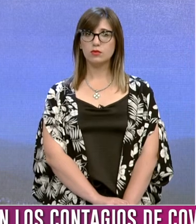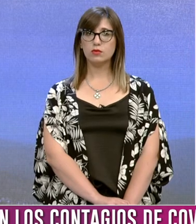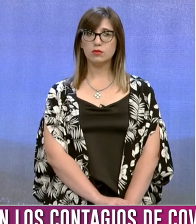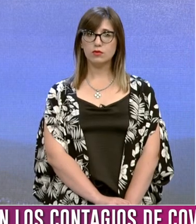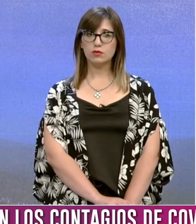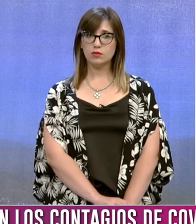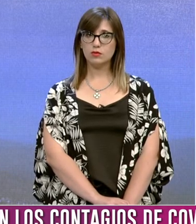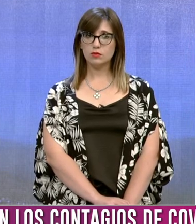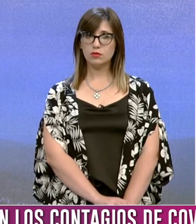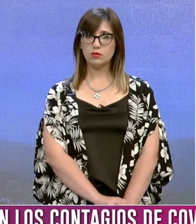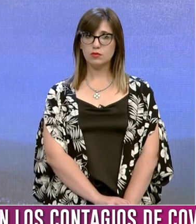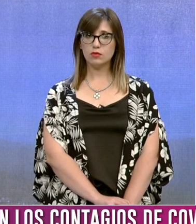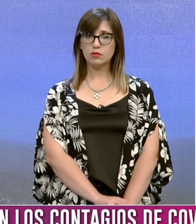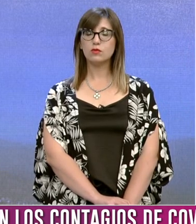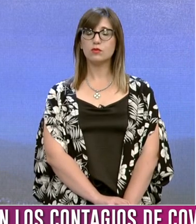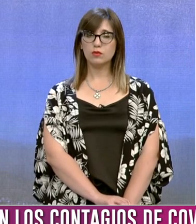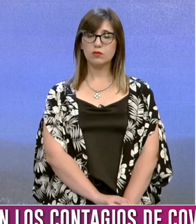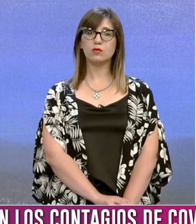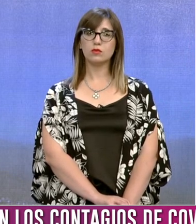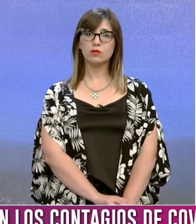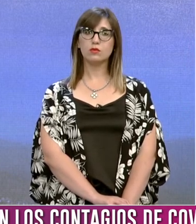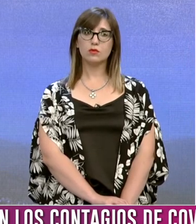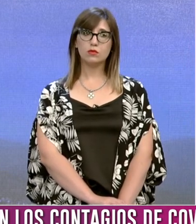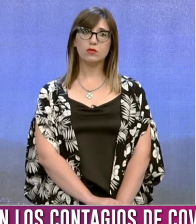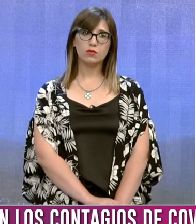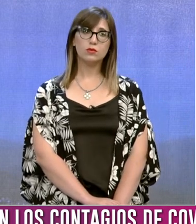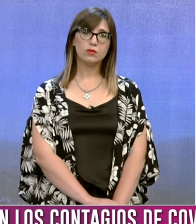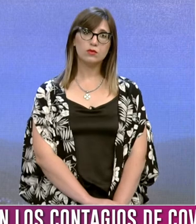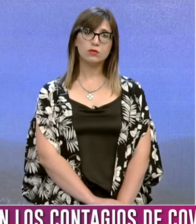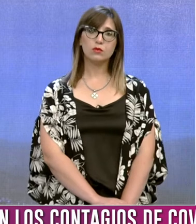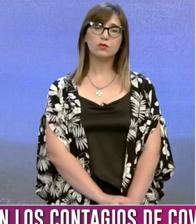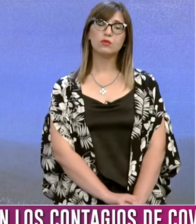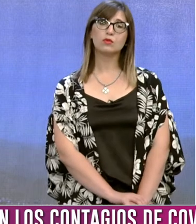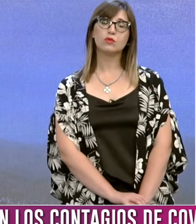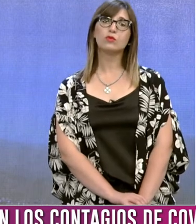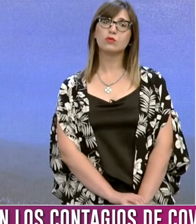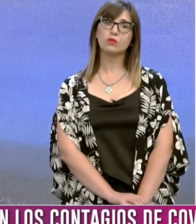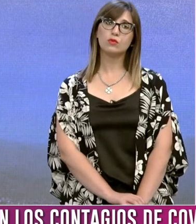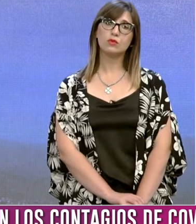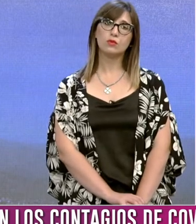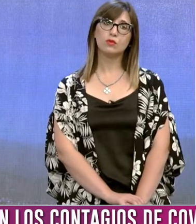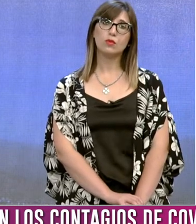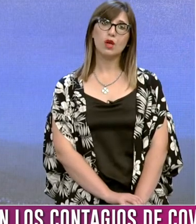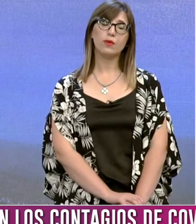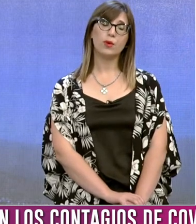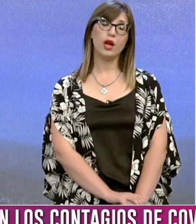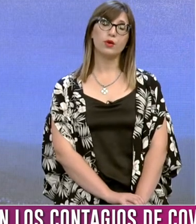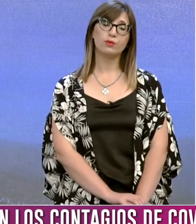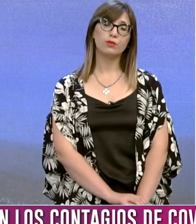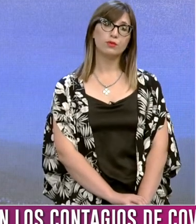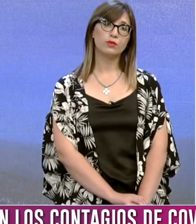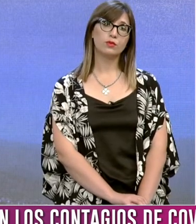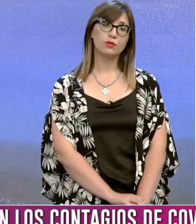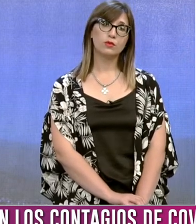de mantener el recurso vital que tenemos y que ya está cansado y agotado después de 2 años de pandemia, que claro,